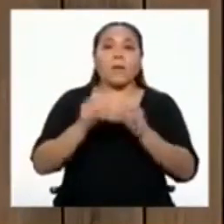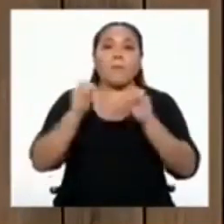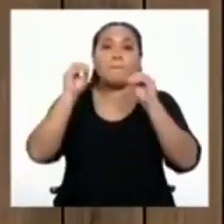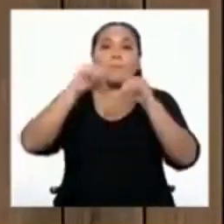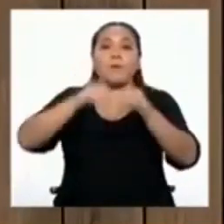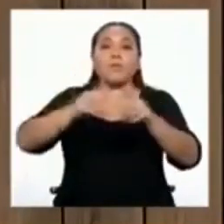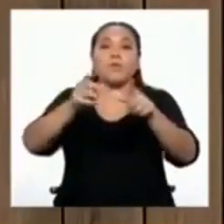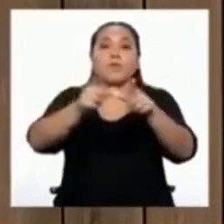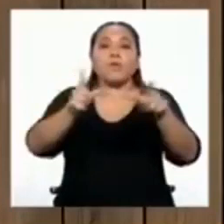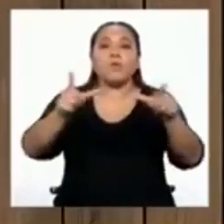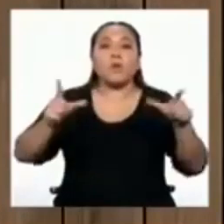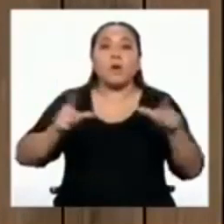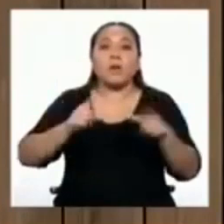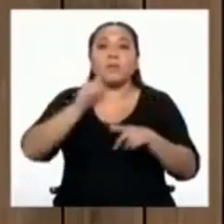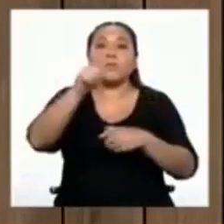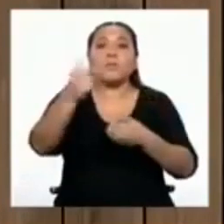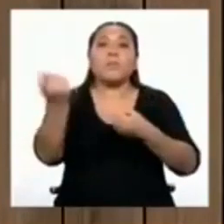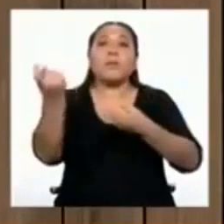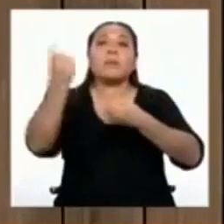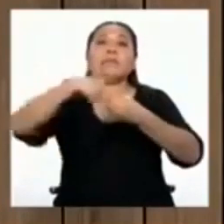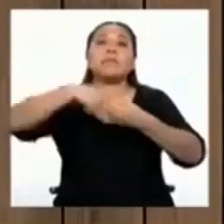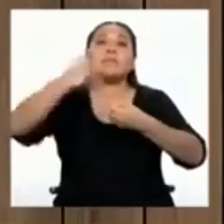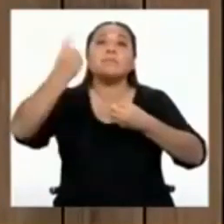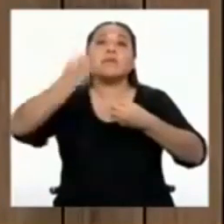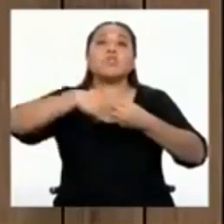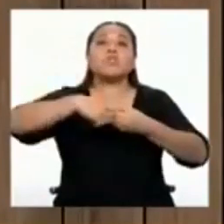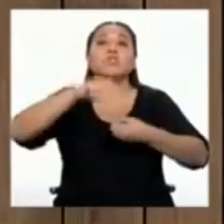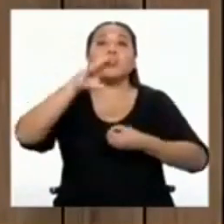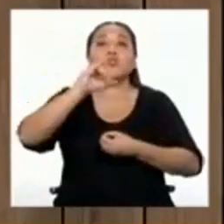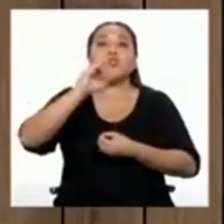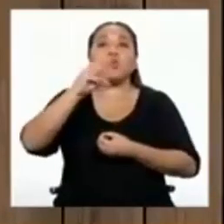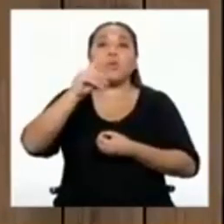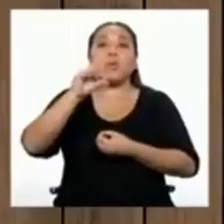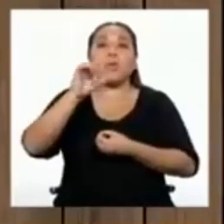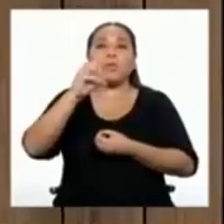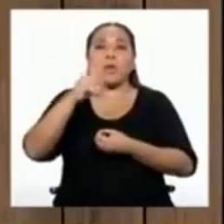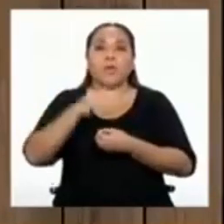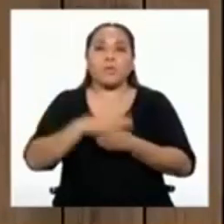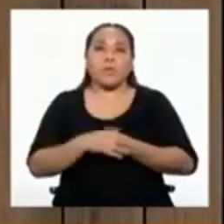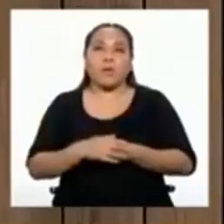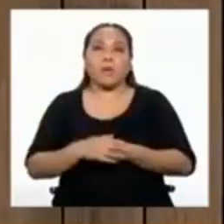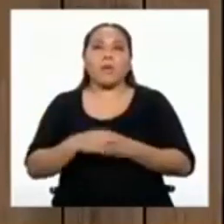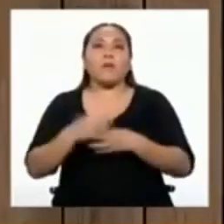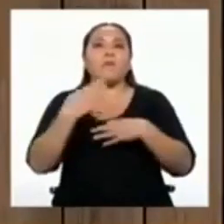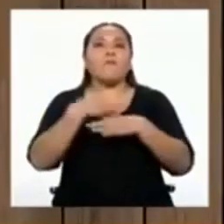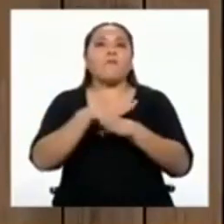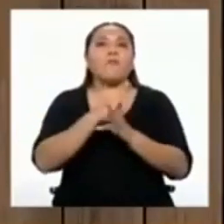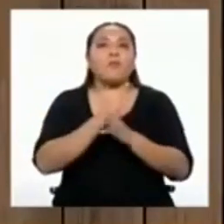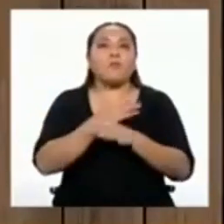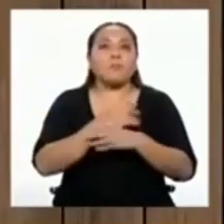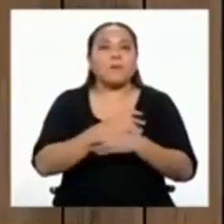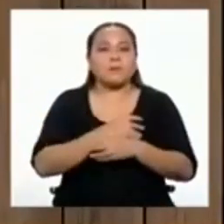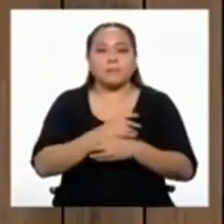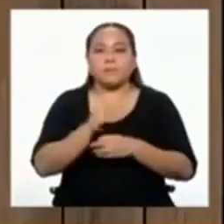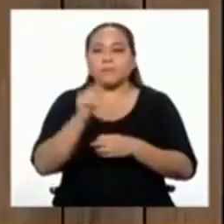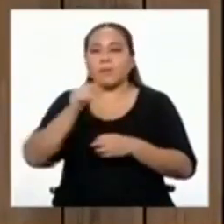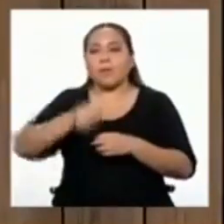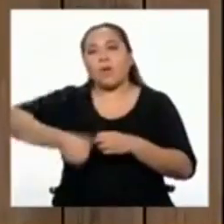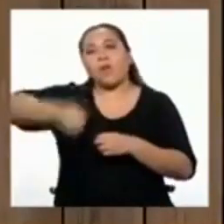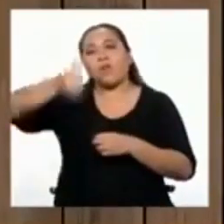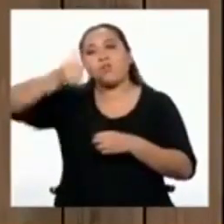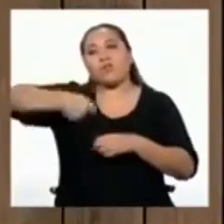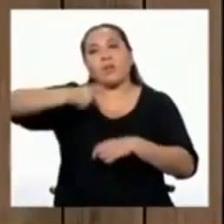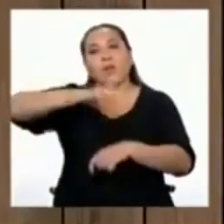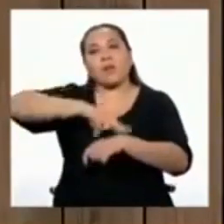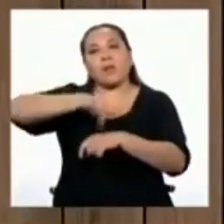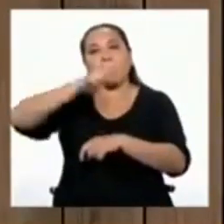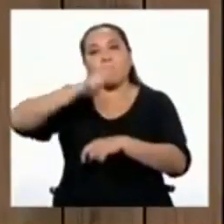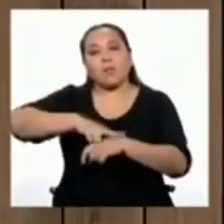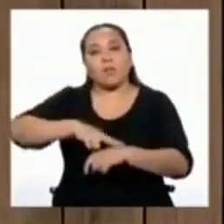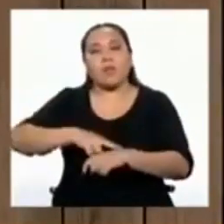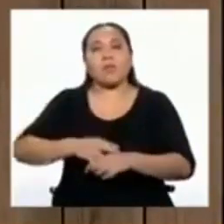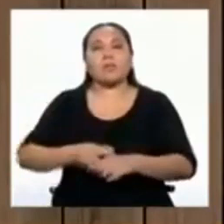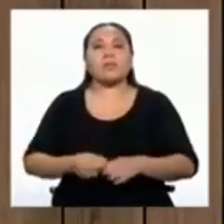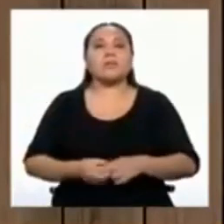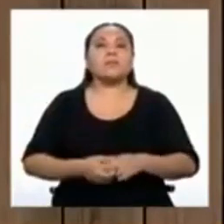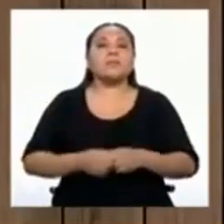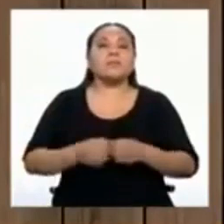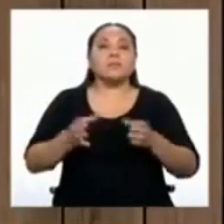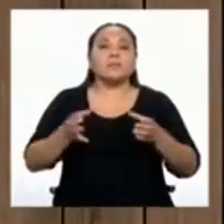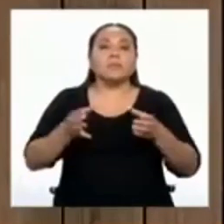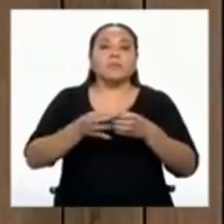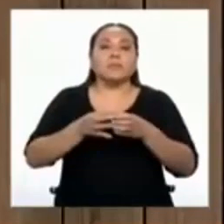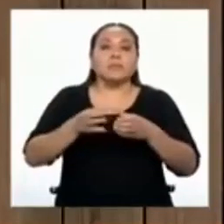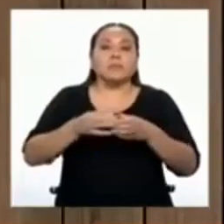de participación ciudadana en mecanismos como las elecciones de las autoridades regionales, locales